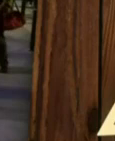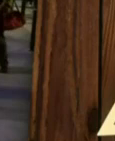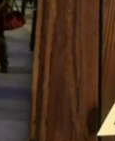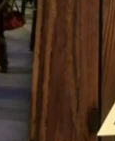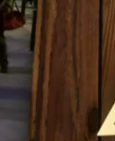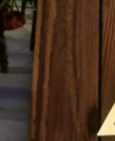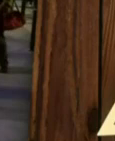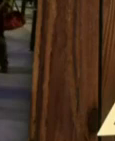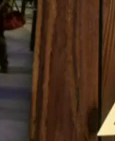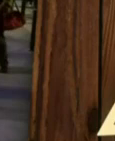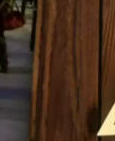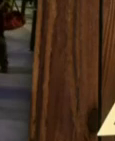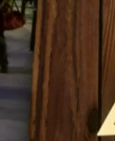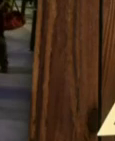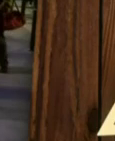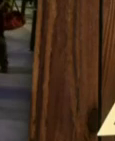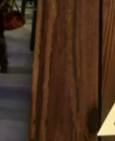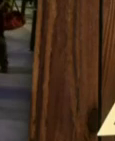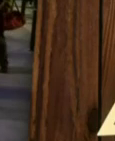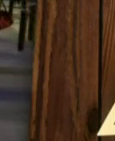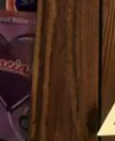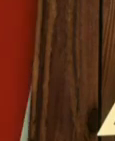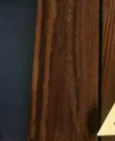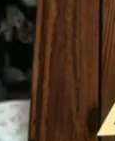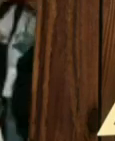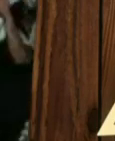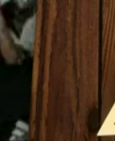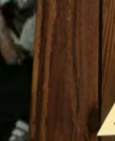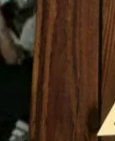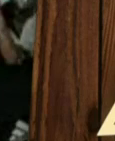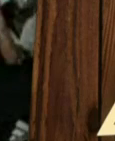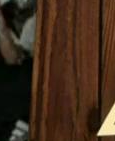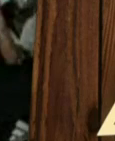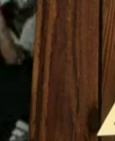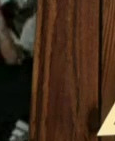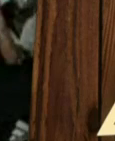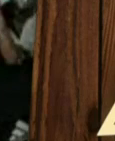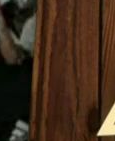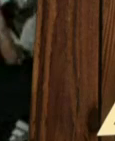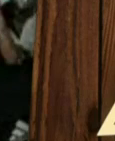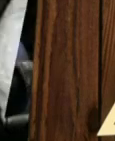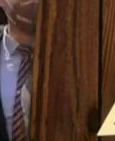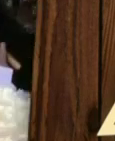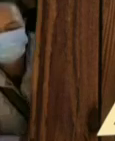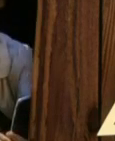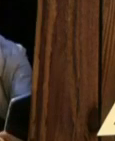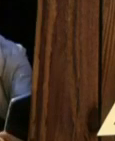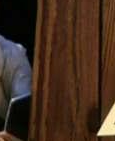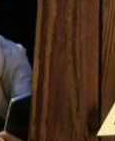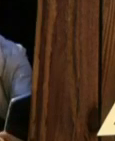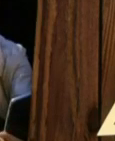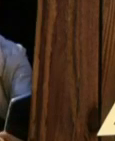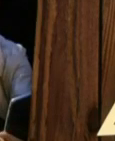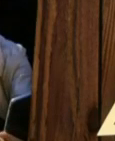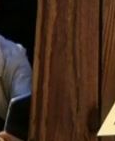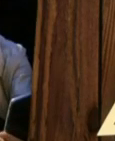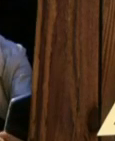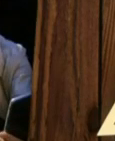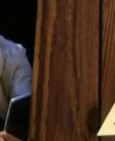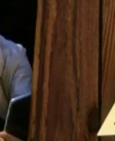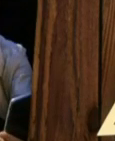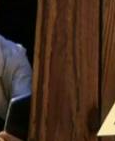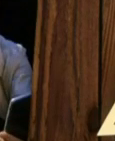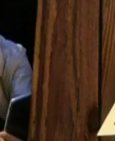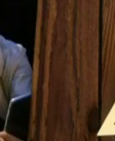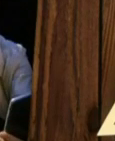algunos, que se contaron creo que 20, hasta mariachis le llevaron a su despedida. Se contaron 20. Se lo juro. Las notas de... Se lo juro.